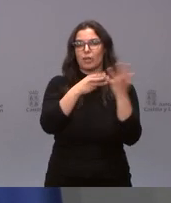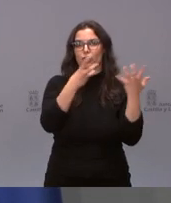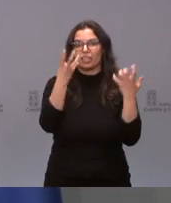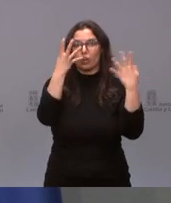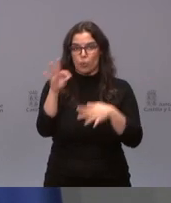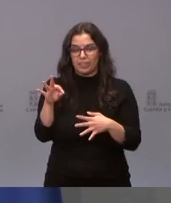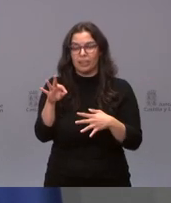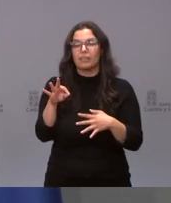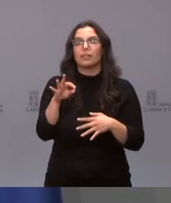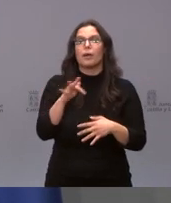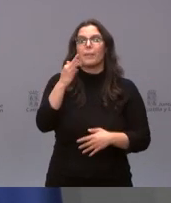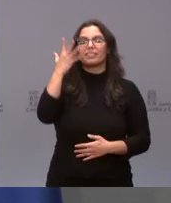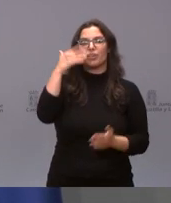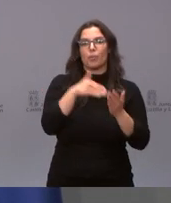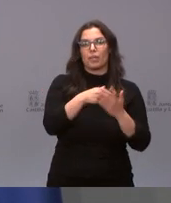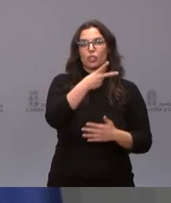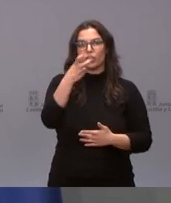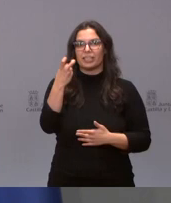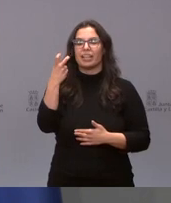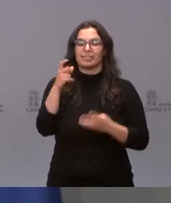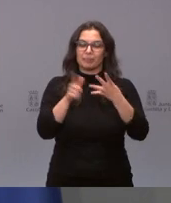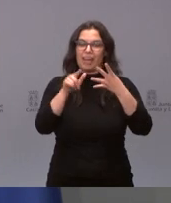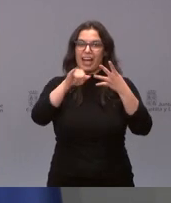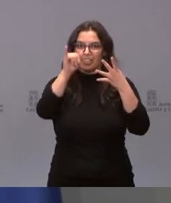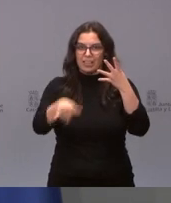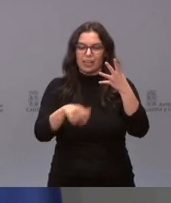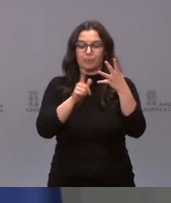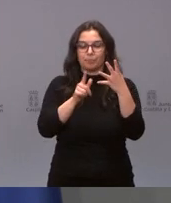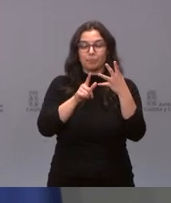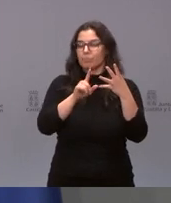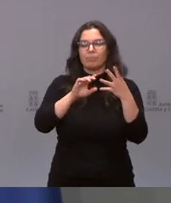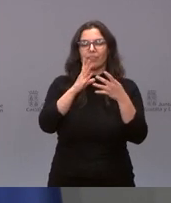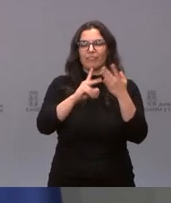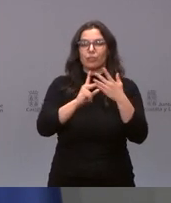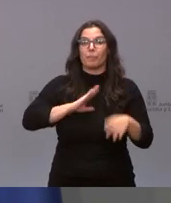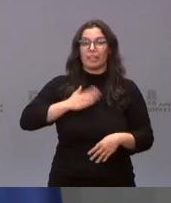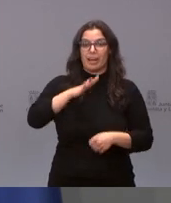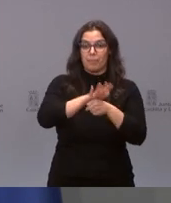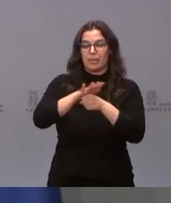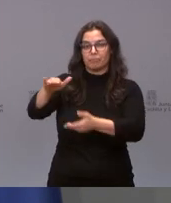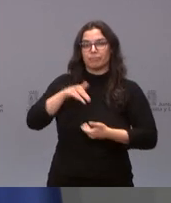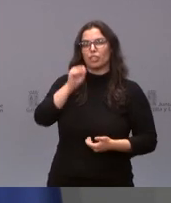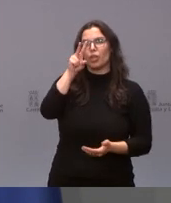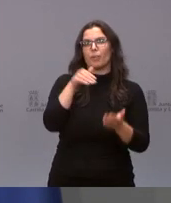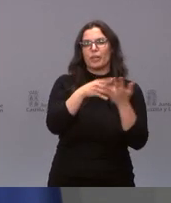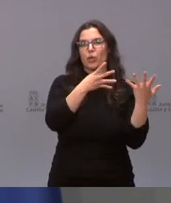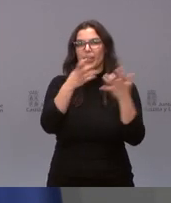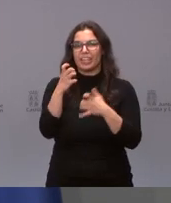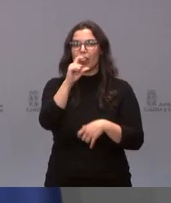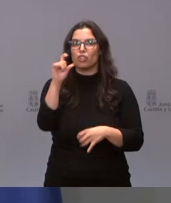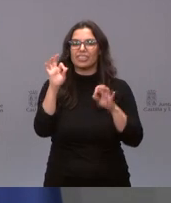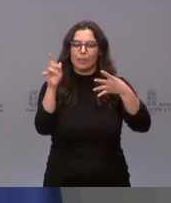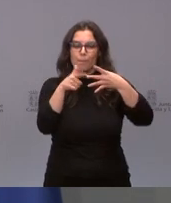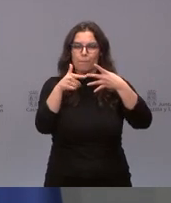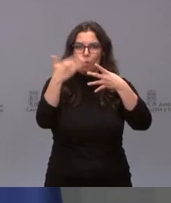895 1200 de astrazéneca mañana martes está previsto recibir 12 mil 900 dosis de